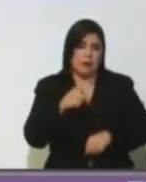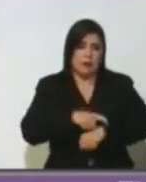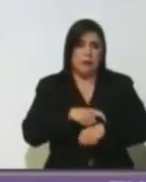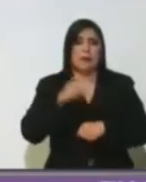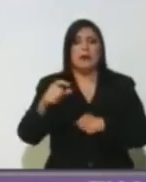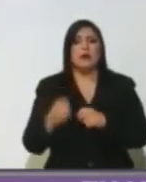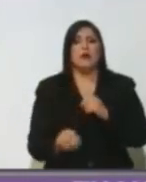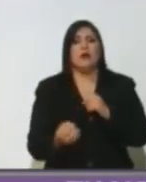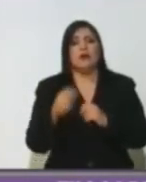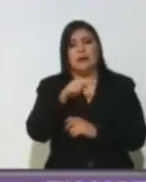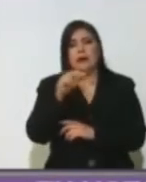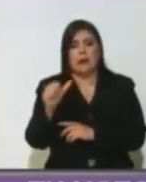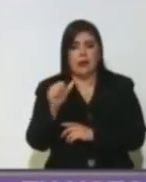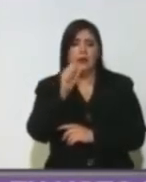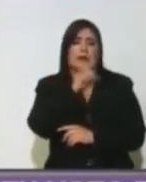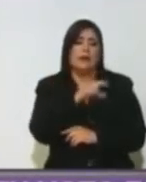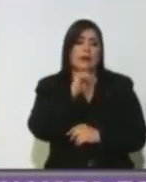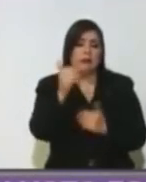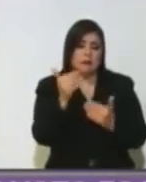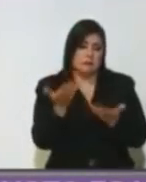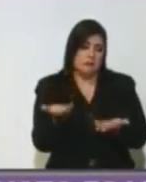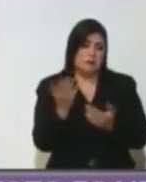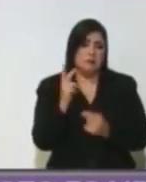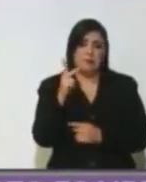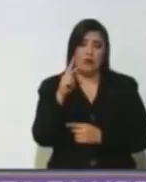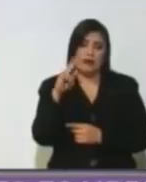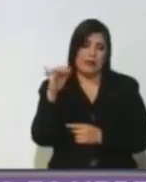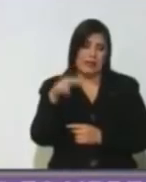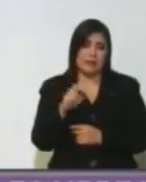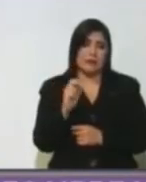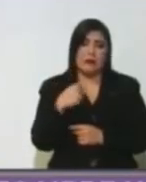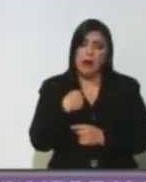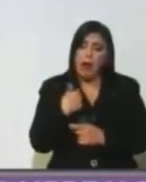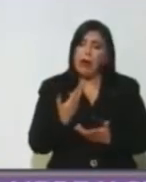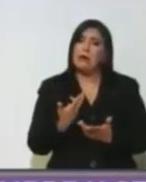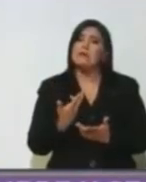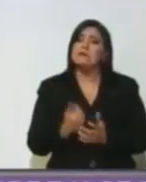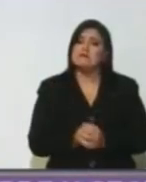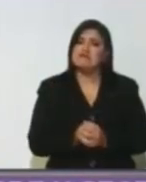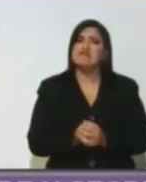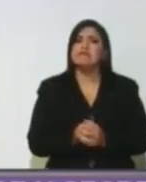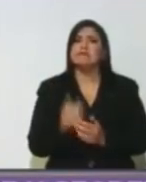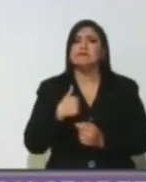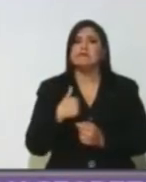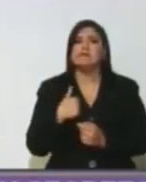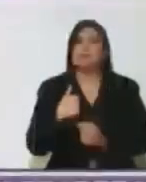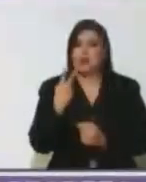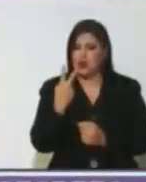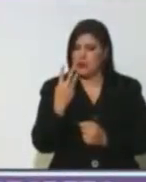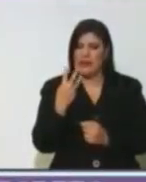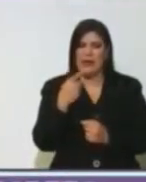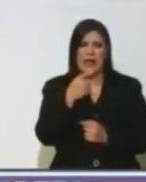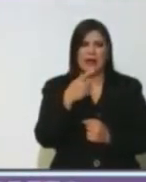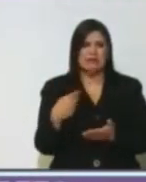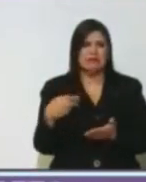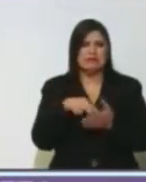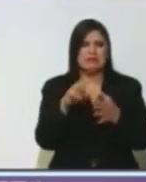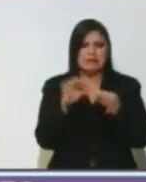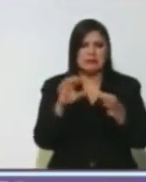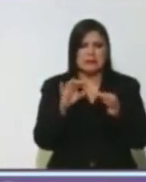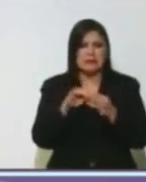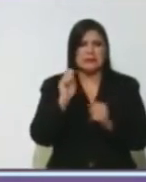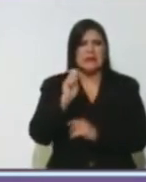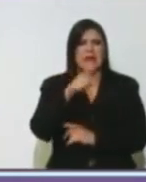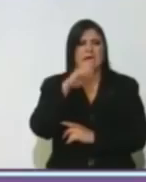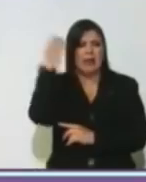alianza adelante de purificación me sorprendió hace dos o tres intervenciones de la candidatas